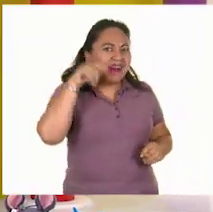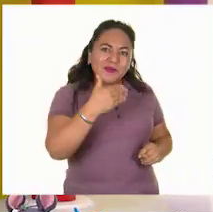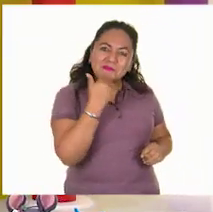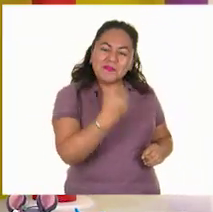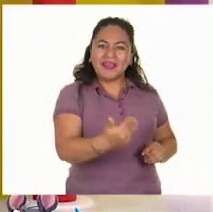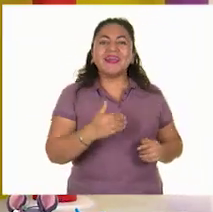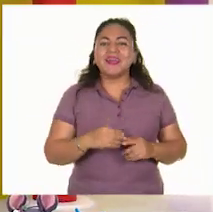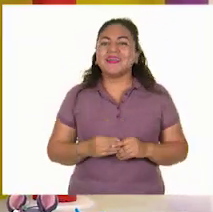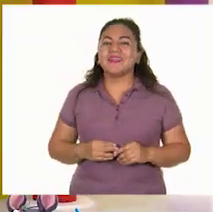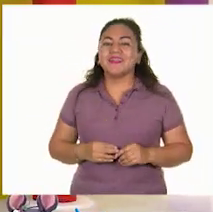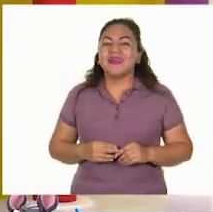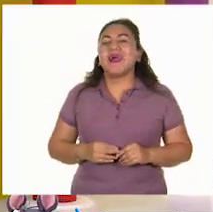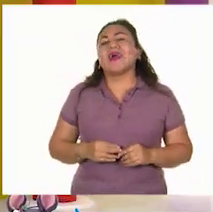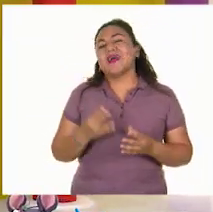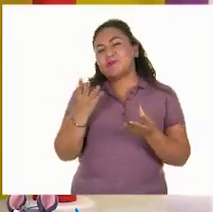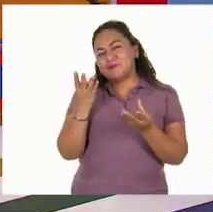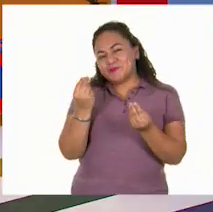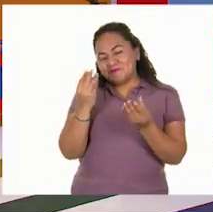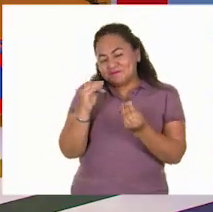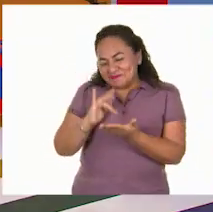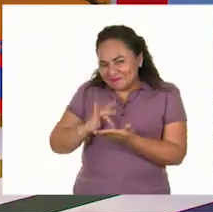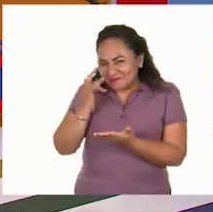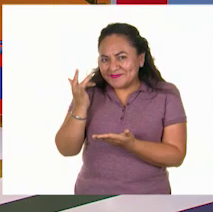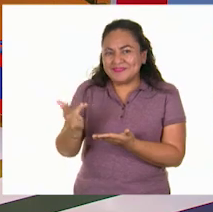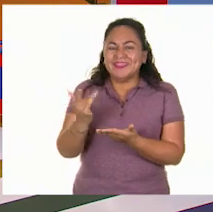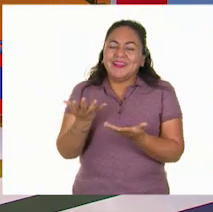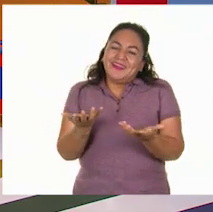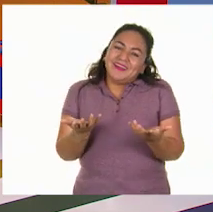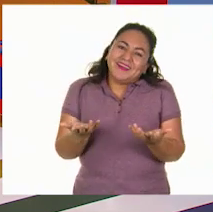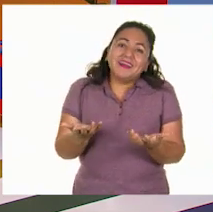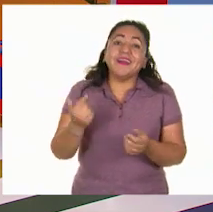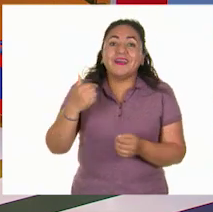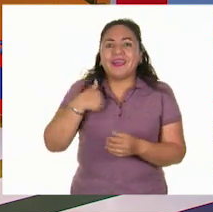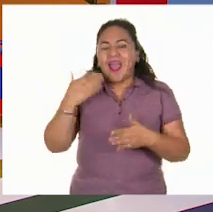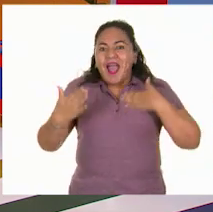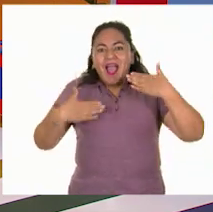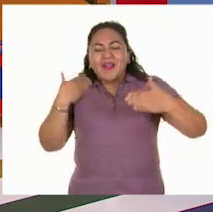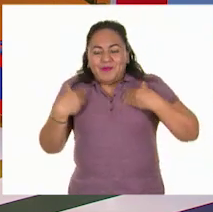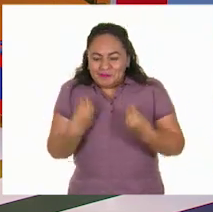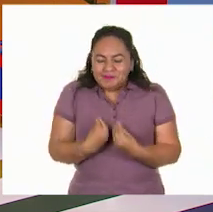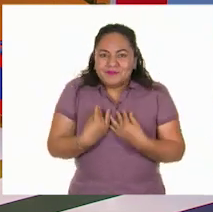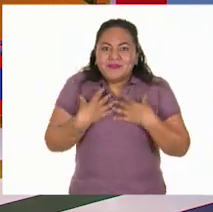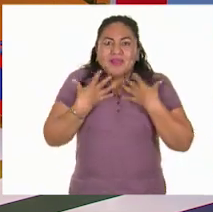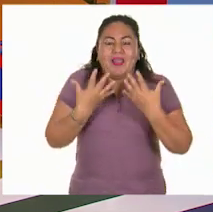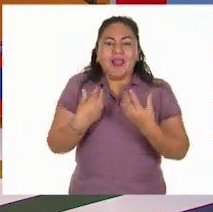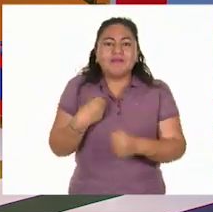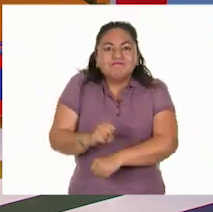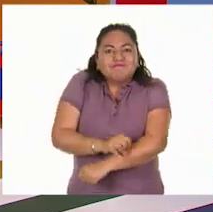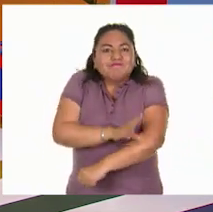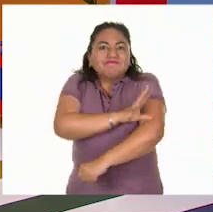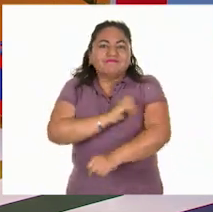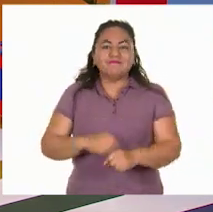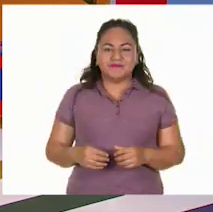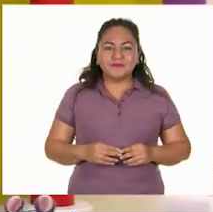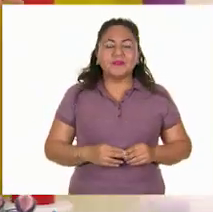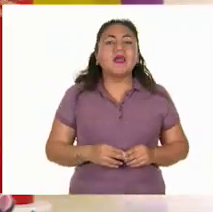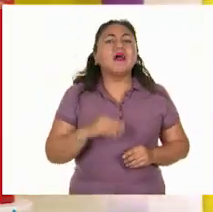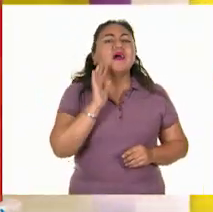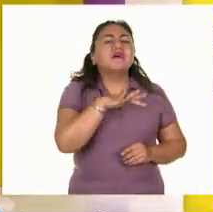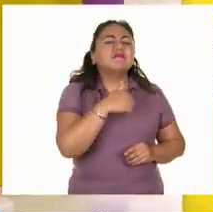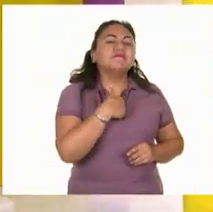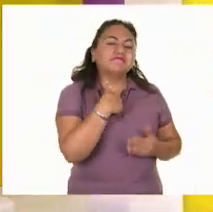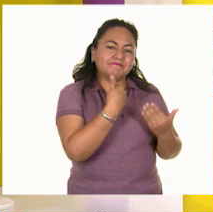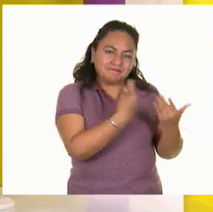extraordinariamente. Muchas gracias, pues es que la alegría de vivir es lo que me da energía. Oye, y yo